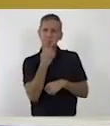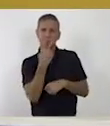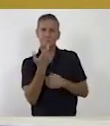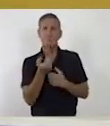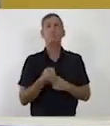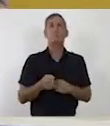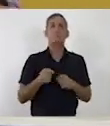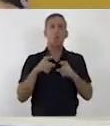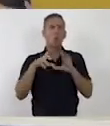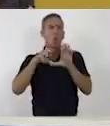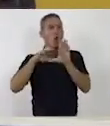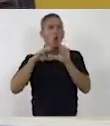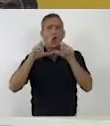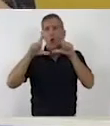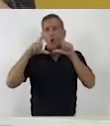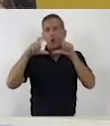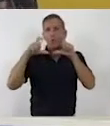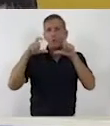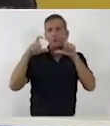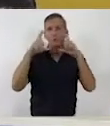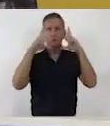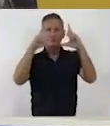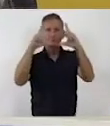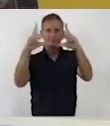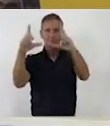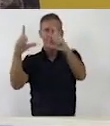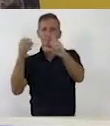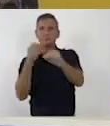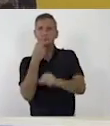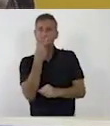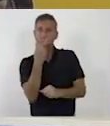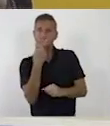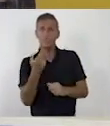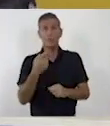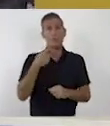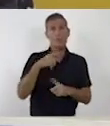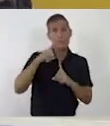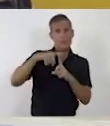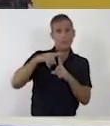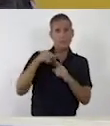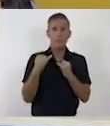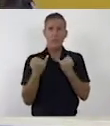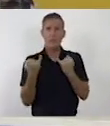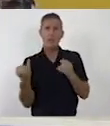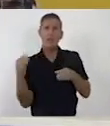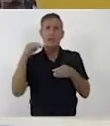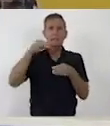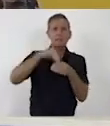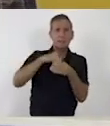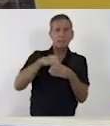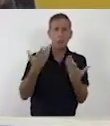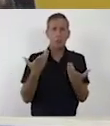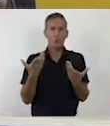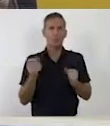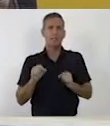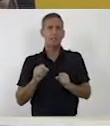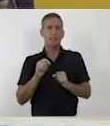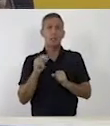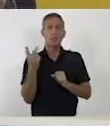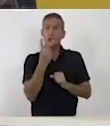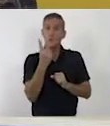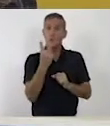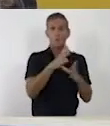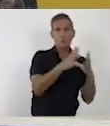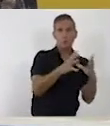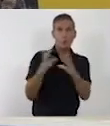tenga al ladito de él para que pueda tirarle fotos a las diapositivas, por cuanto ahora vamos a orientar la tarea integradora. La tarea integradora